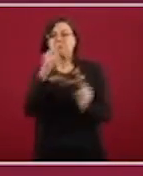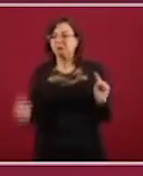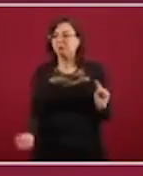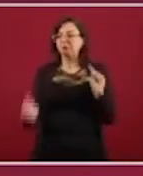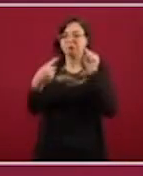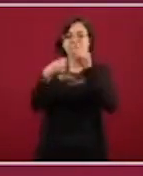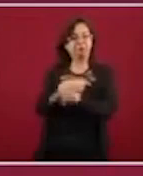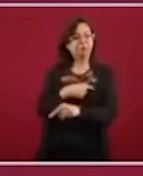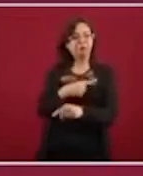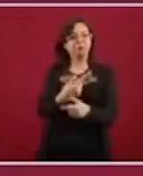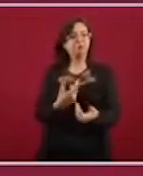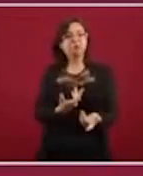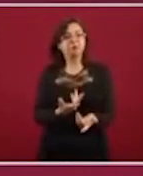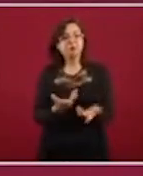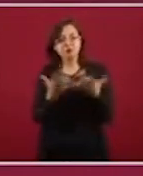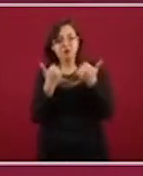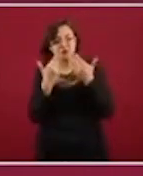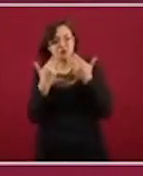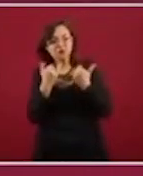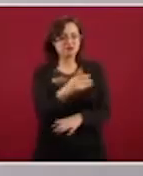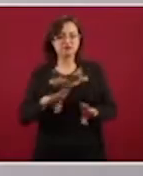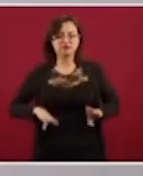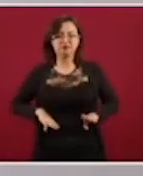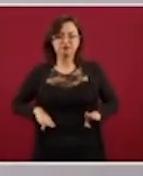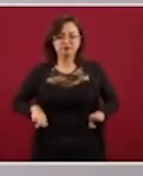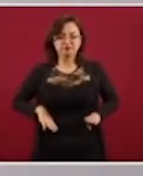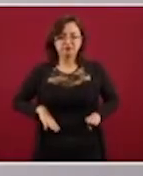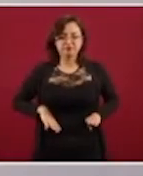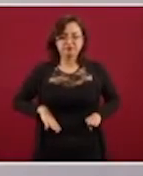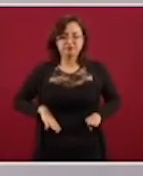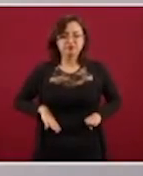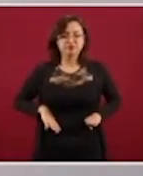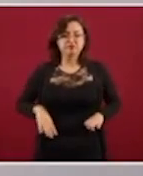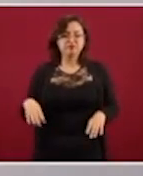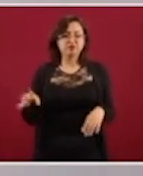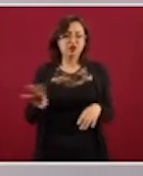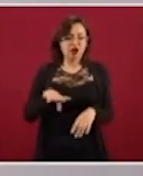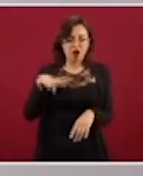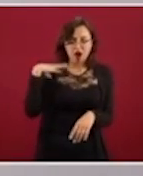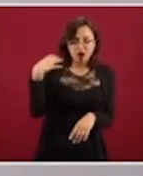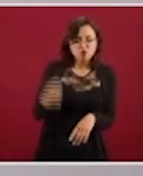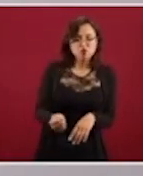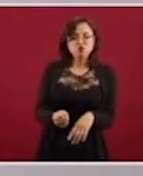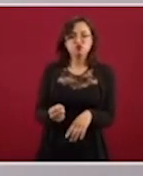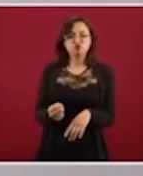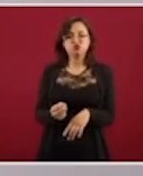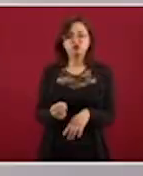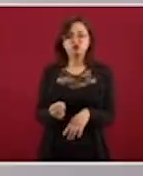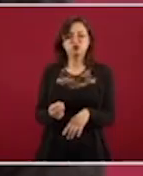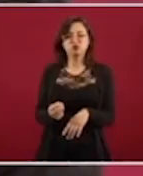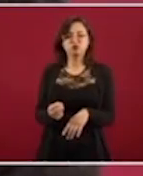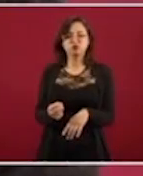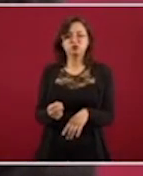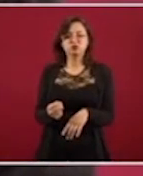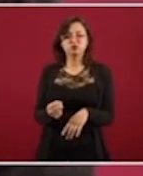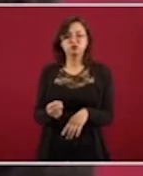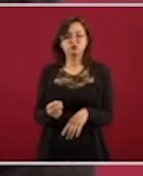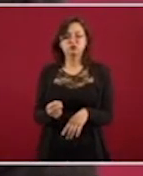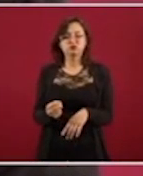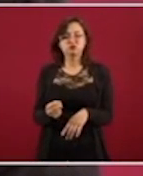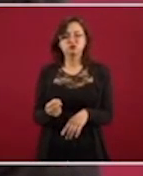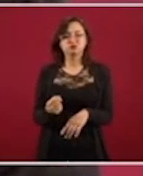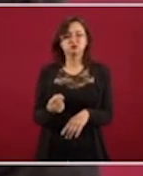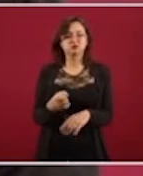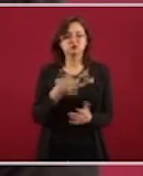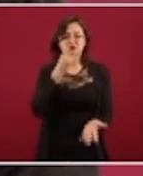y se actúa de mala fe, si nada más está pensando en